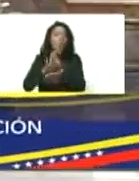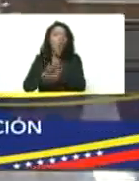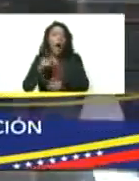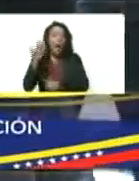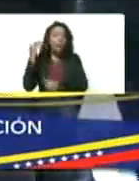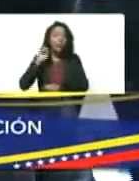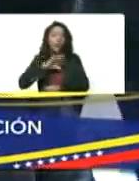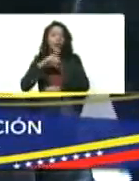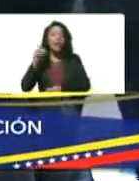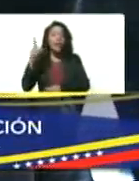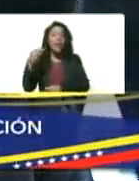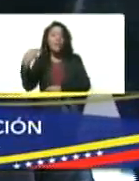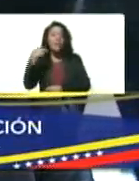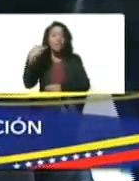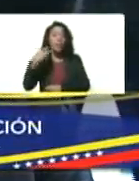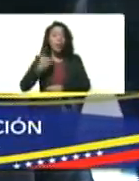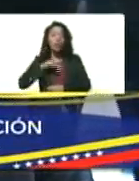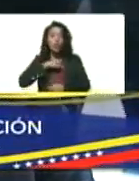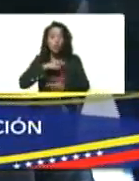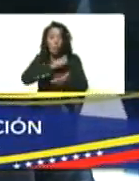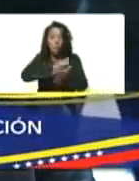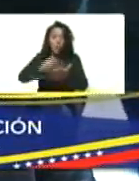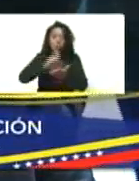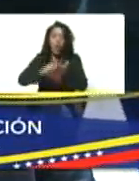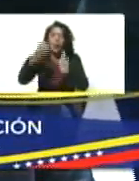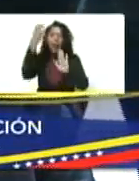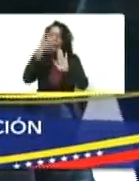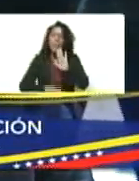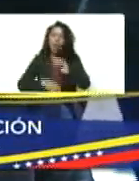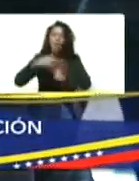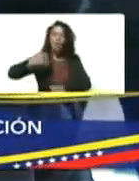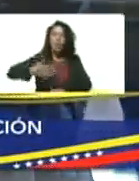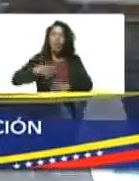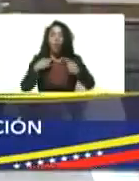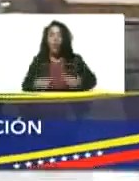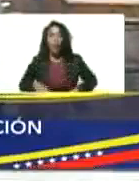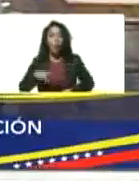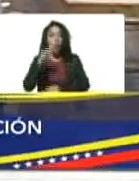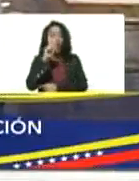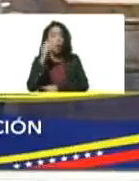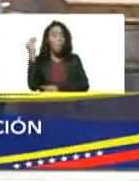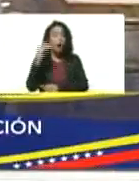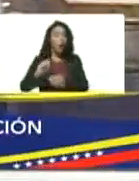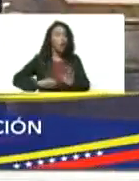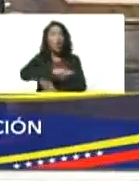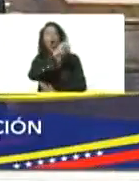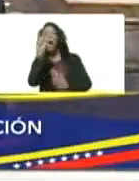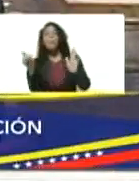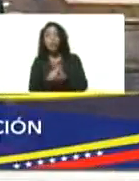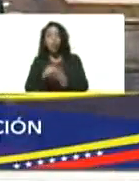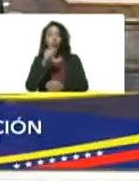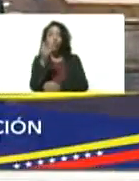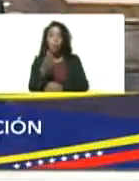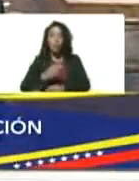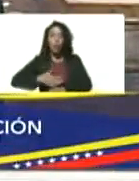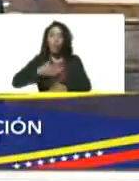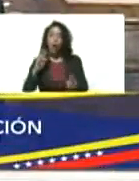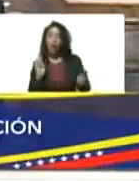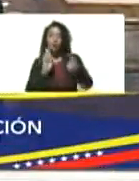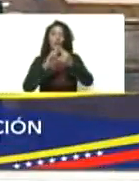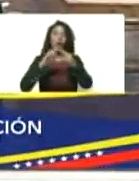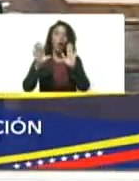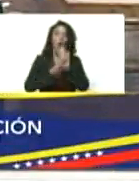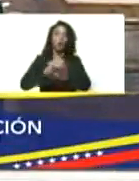y escribimos un capítulo de derechos humanos que uno de los más completos que usted podrá encontrar en las